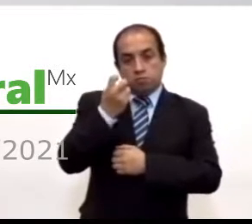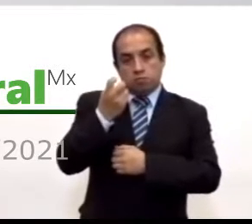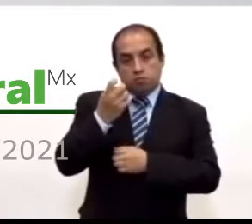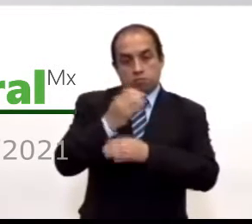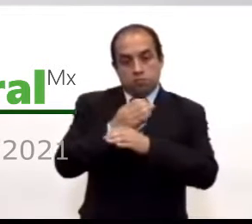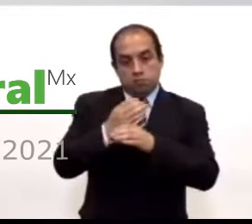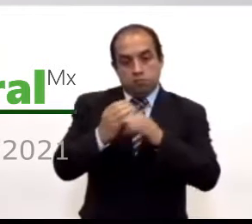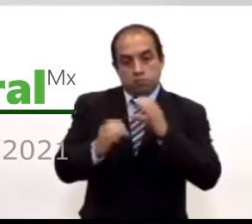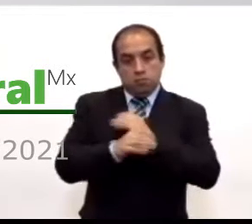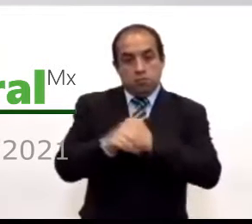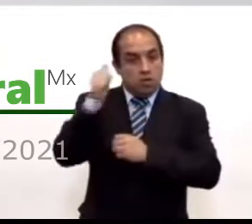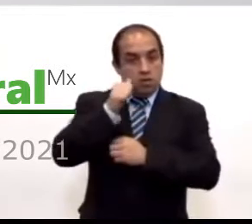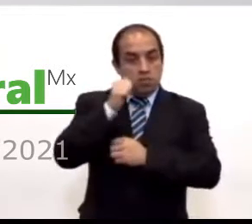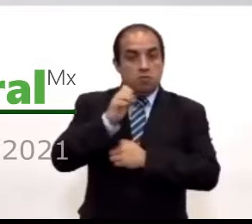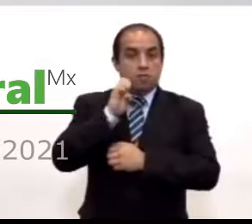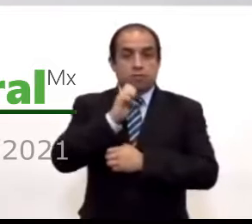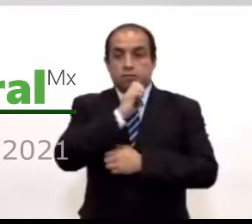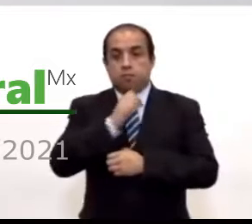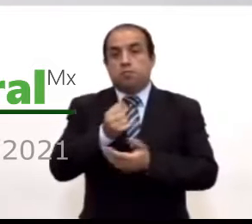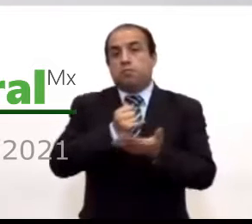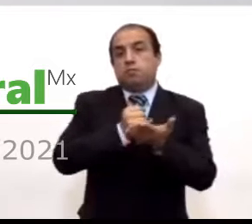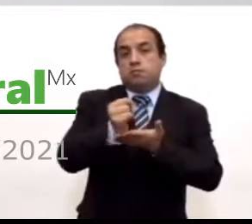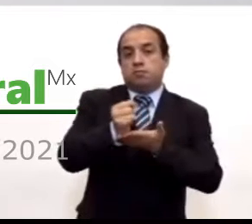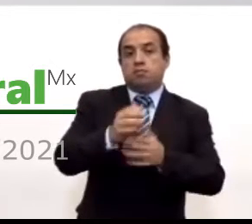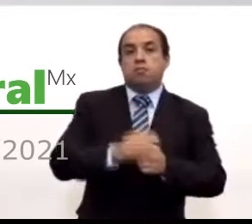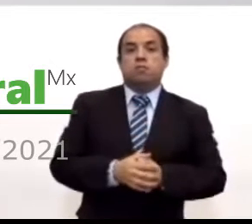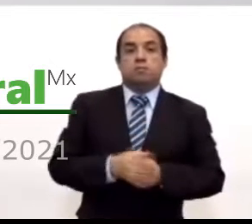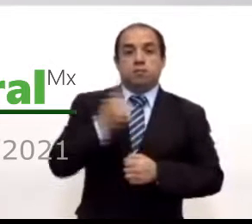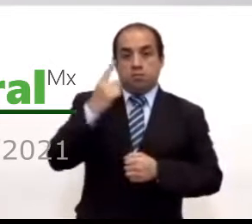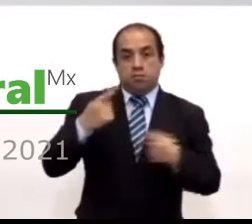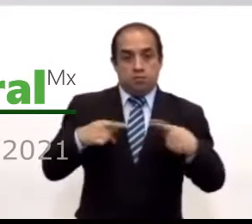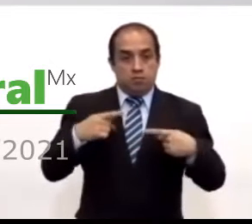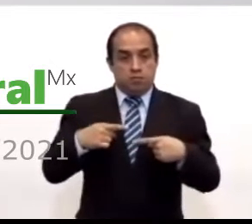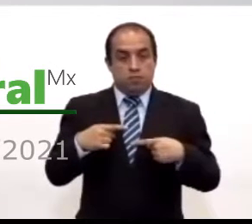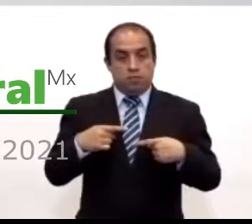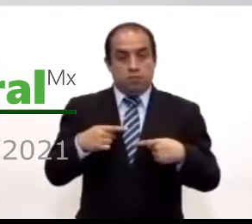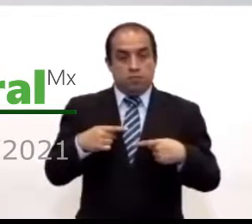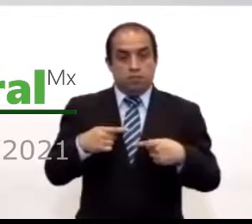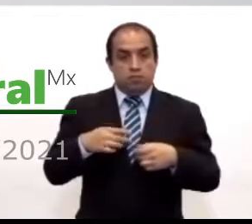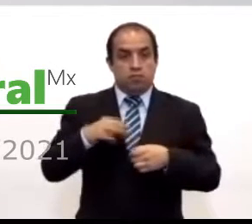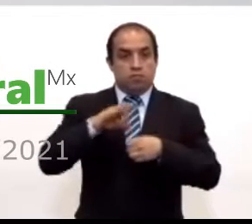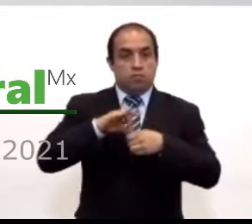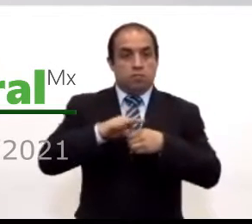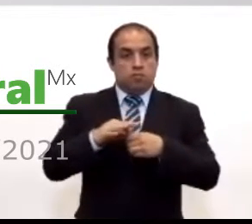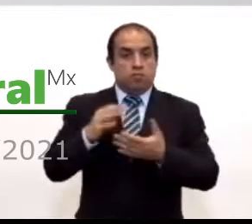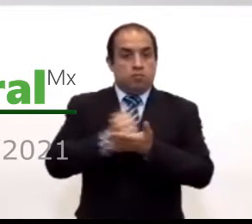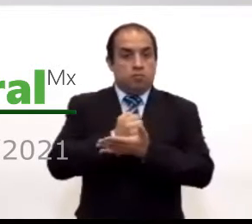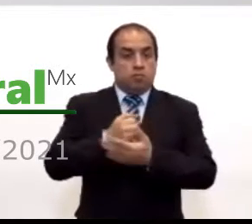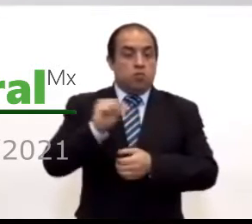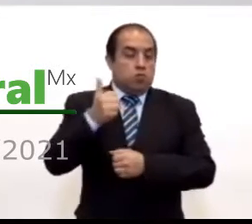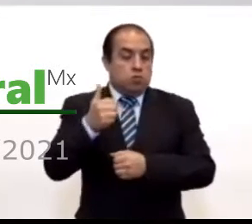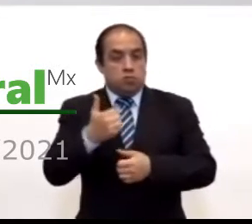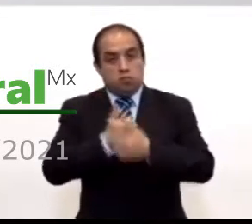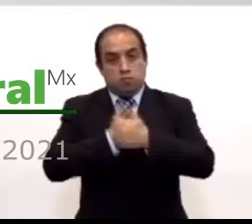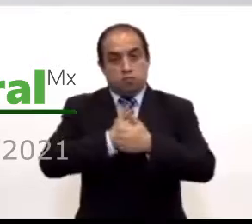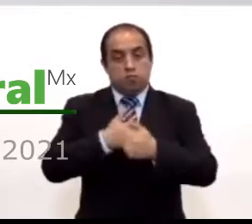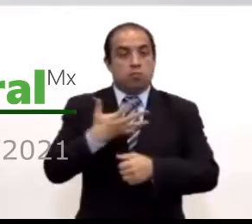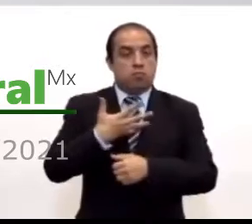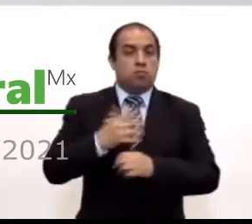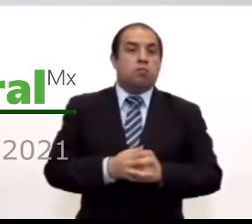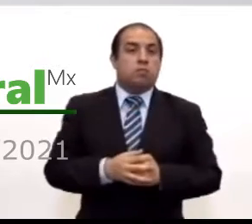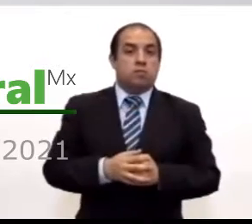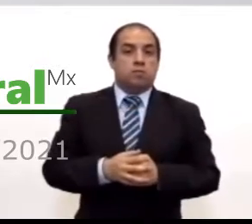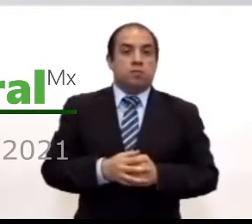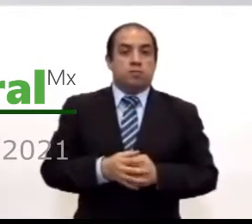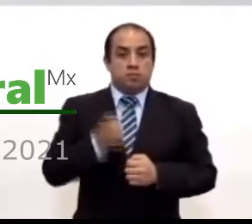siempre son las encuestas las que determinan a un candidato o a otro para un staff. Entonces, ahí